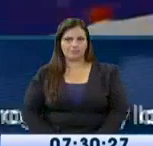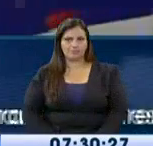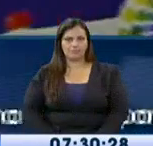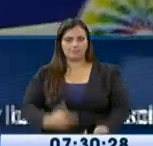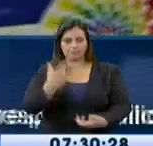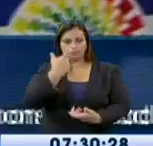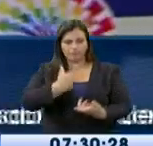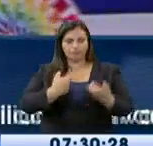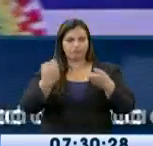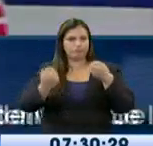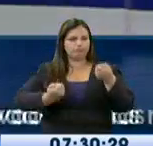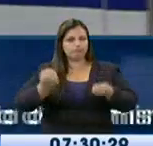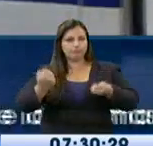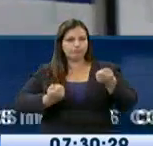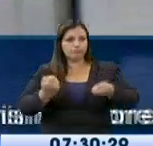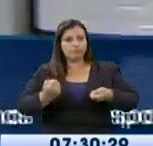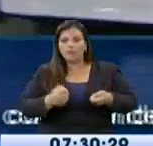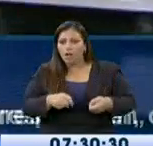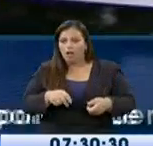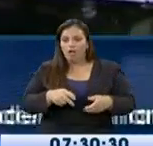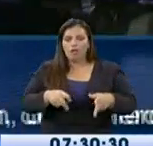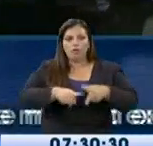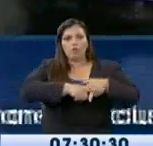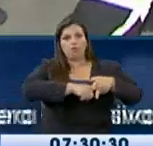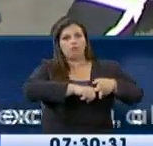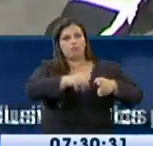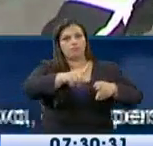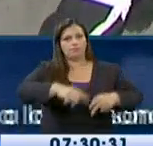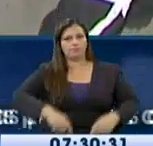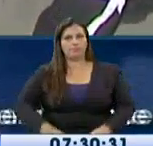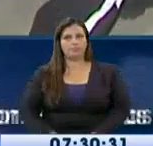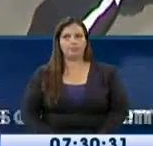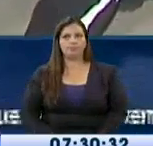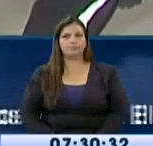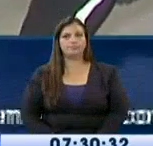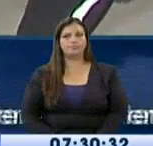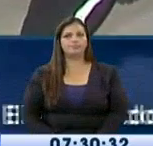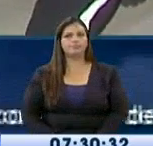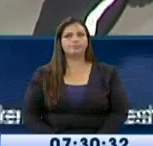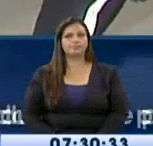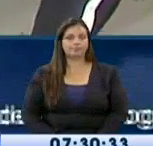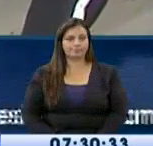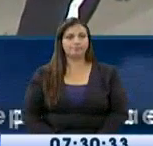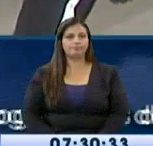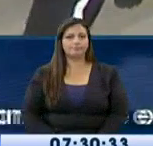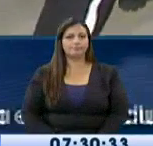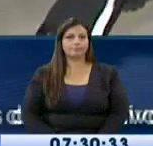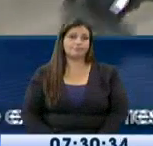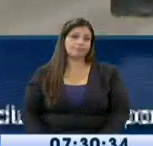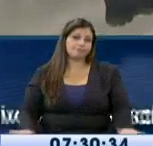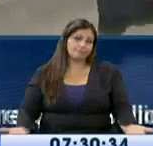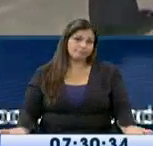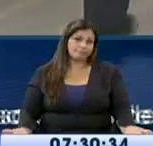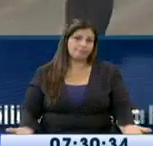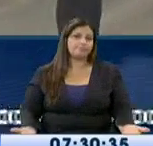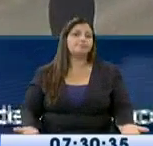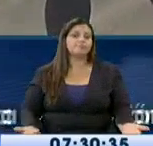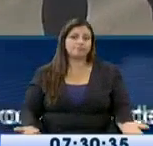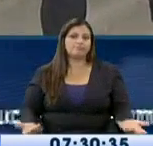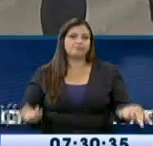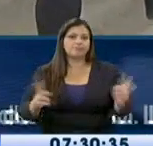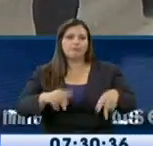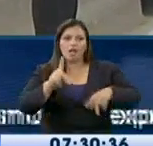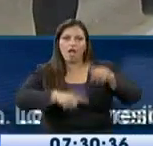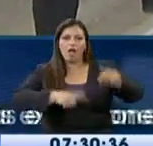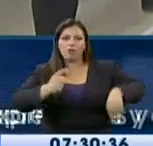vehículo. Pero quien andaba aparentemente en estado etílico era el ahora occiso. Bueno, en todo caso, mira tú, también suele haber conductores en estado etílico.